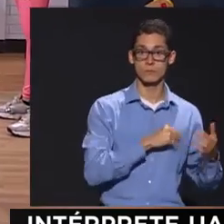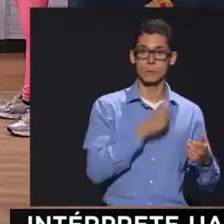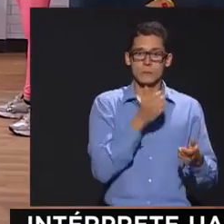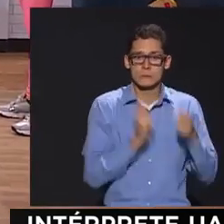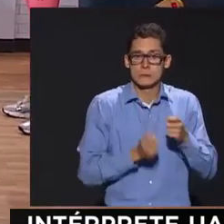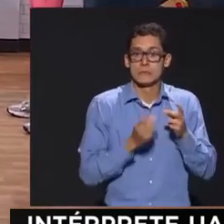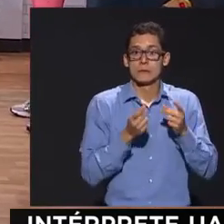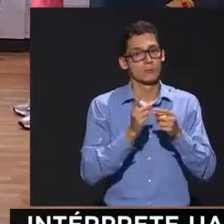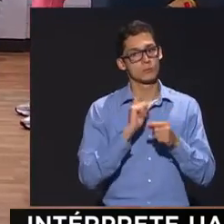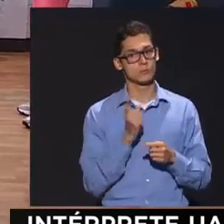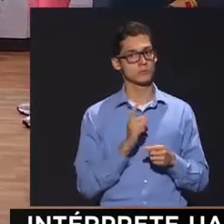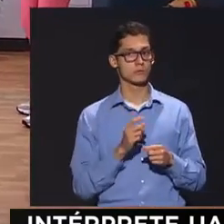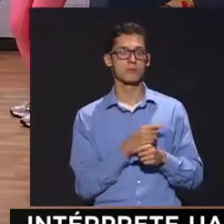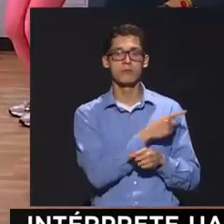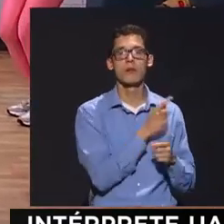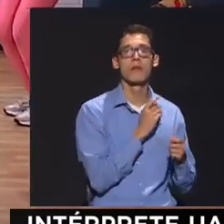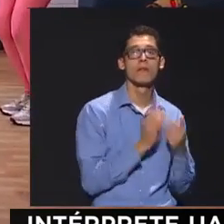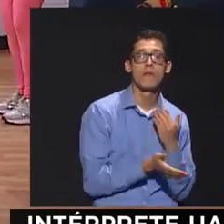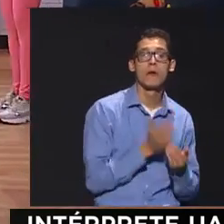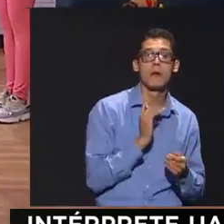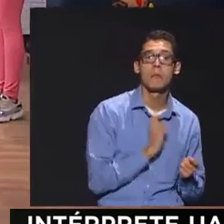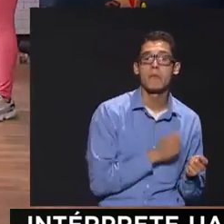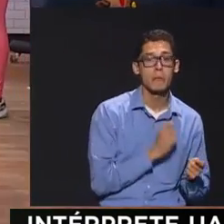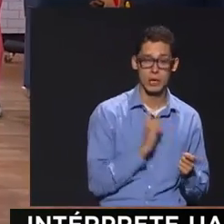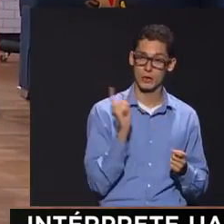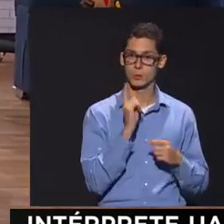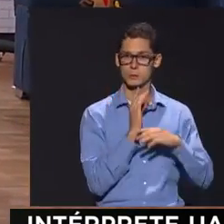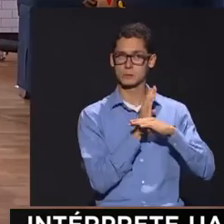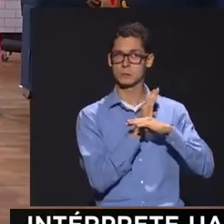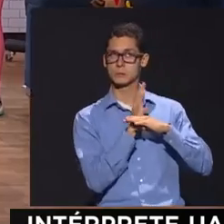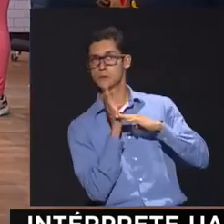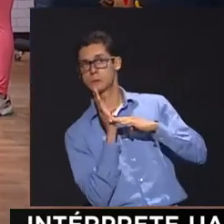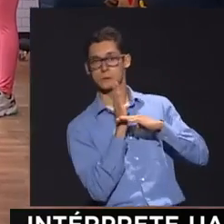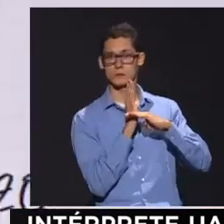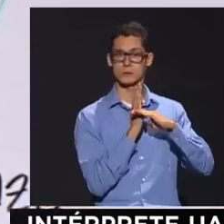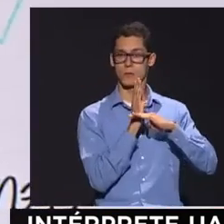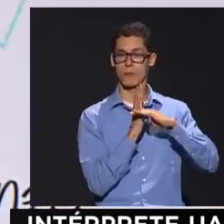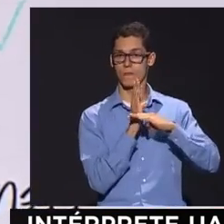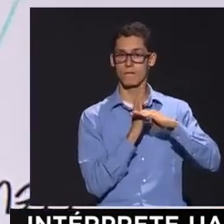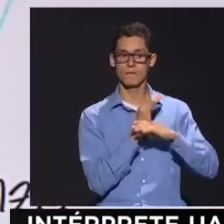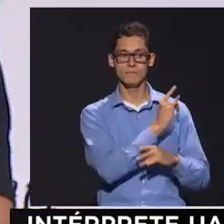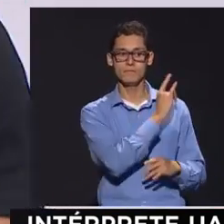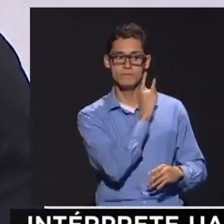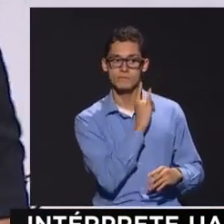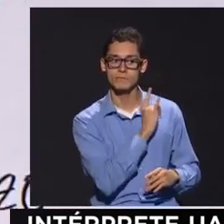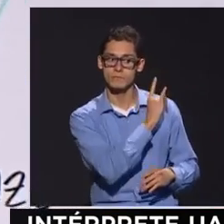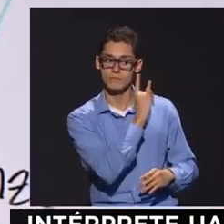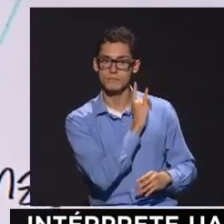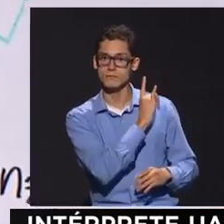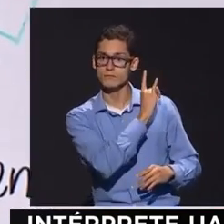difícil nos empleamos y lo hace muy facilito muy fácil vamos a tratar de sentir el ritmo que él